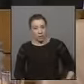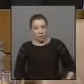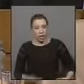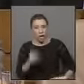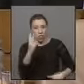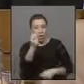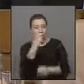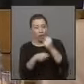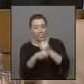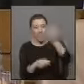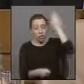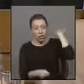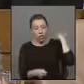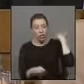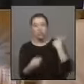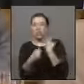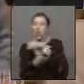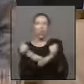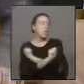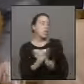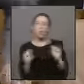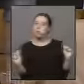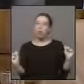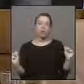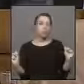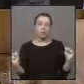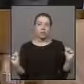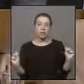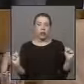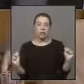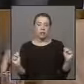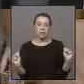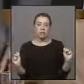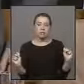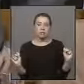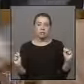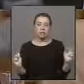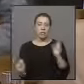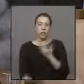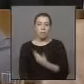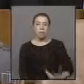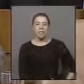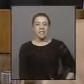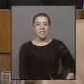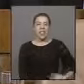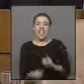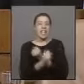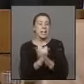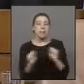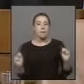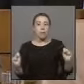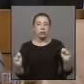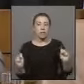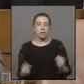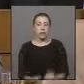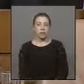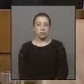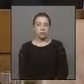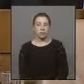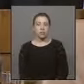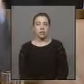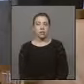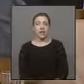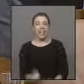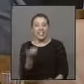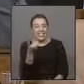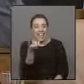hace dos años atrás, ¡imposible! Señor presidente, ¡imposible! Con